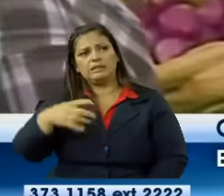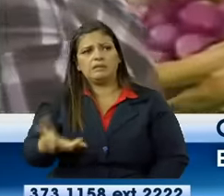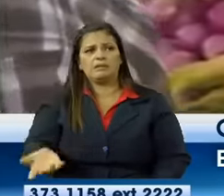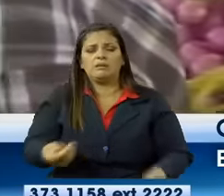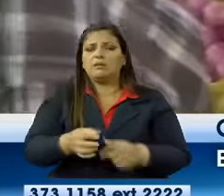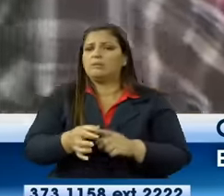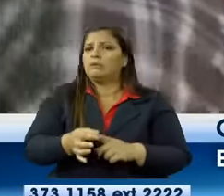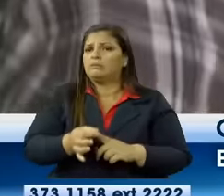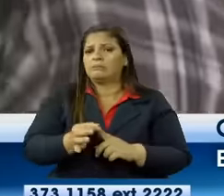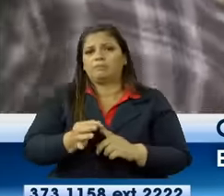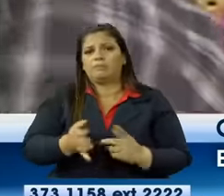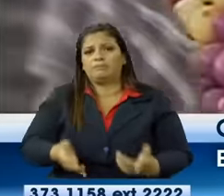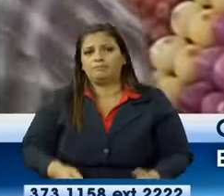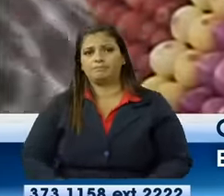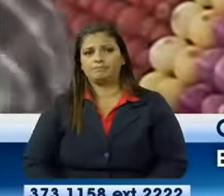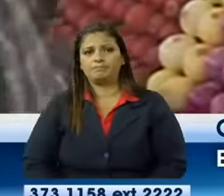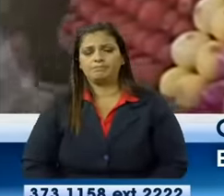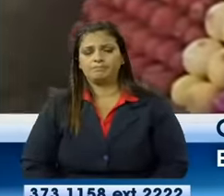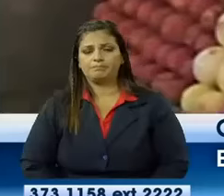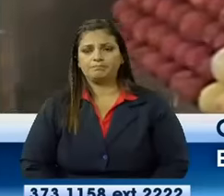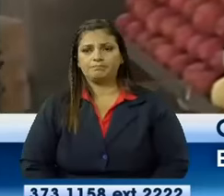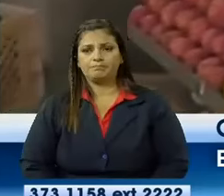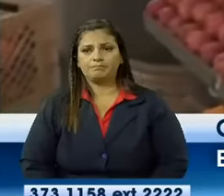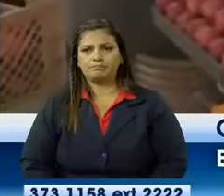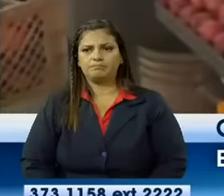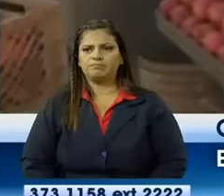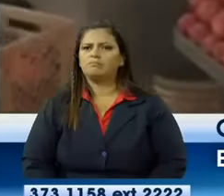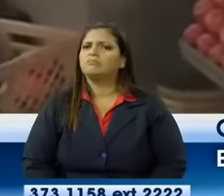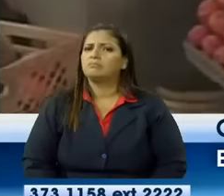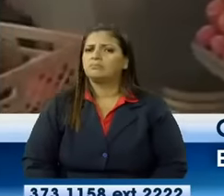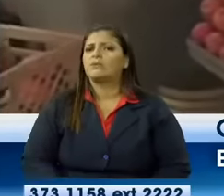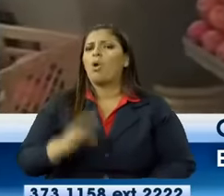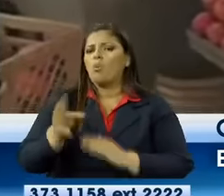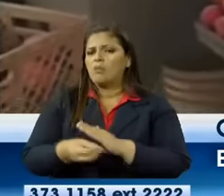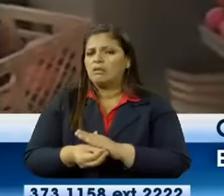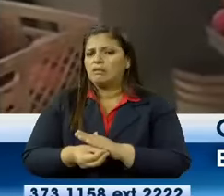eso. Hoy lo encuentran a 20, pasado mañana a 25,